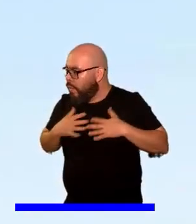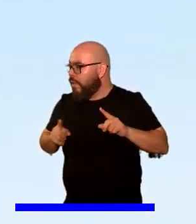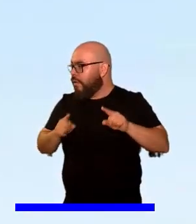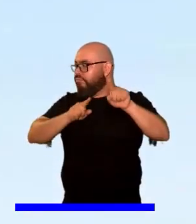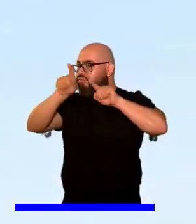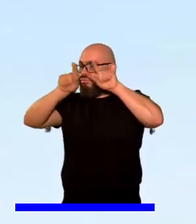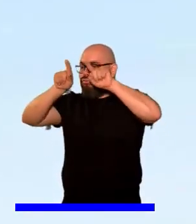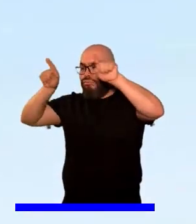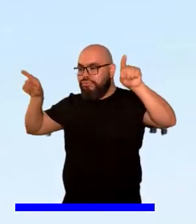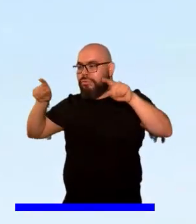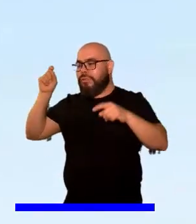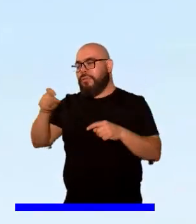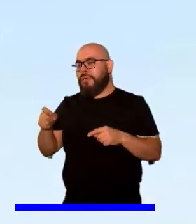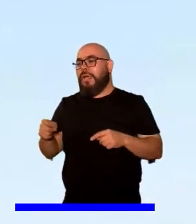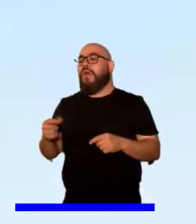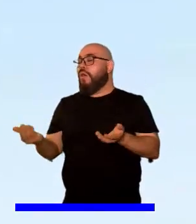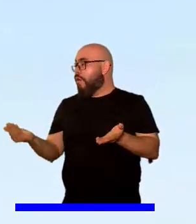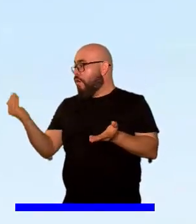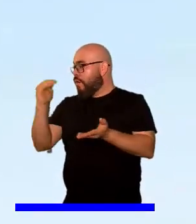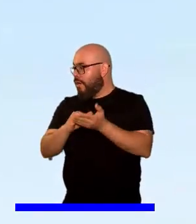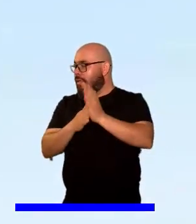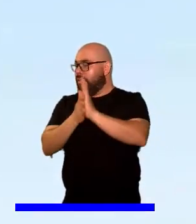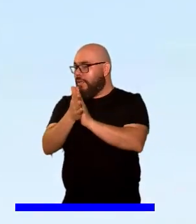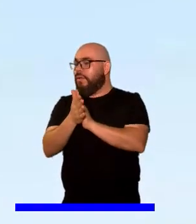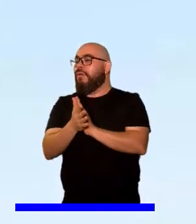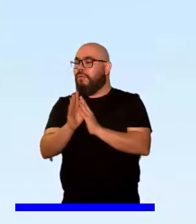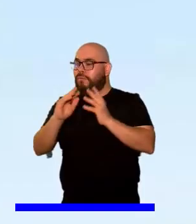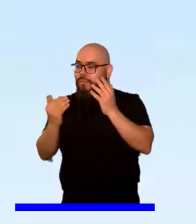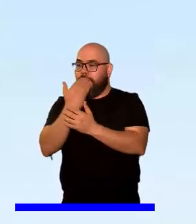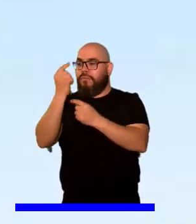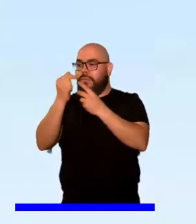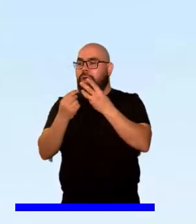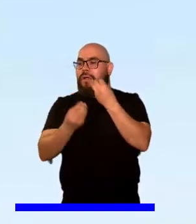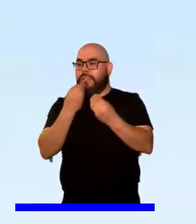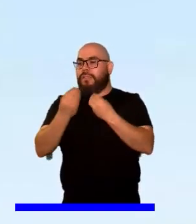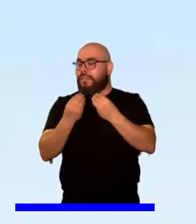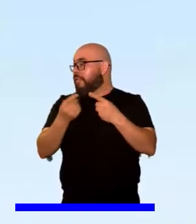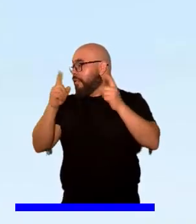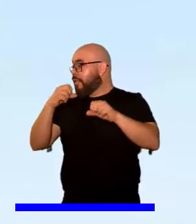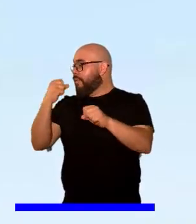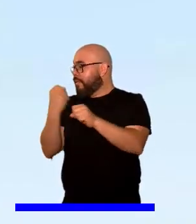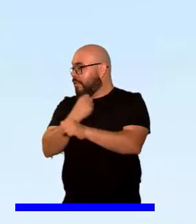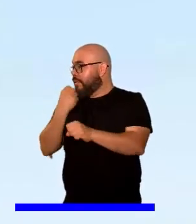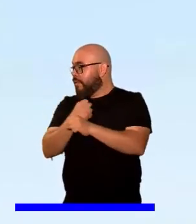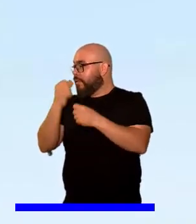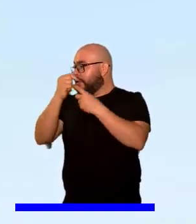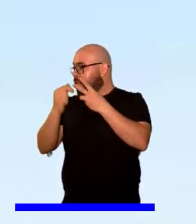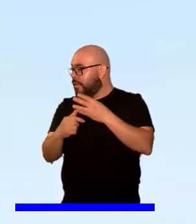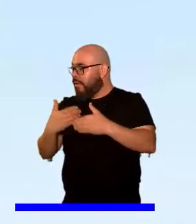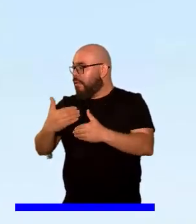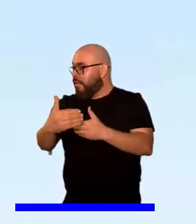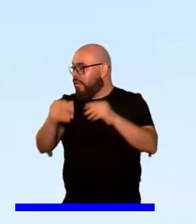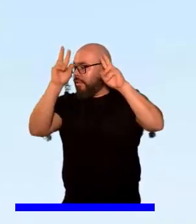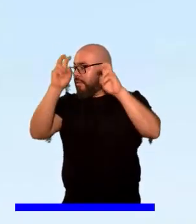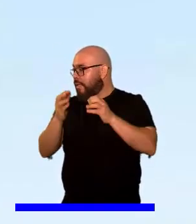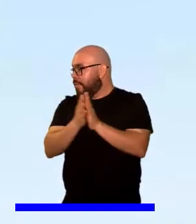necesite. De nuevo, empieza a haber más máquinas que hacen más cosas y gente que va viendo que su trabajo va quedando un poco desplazado